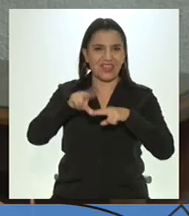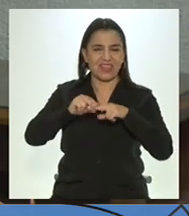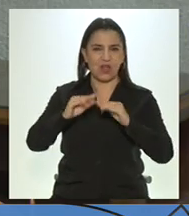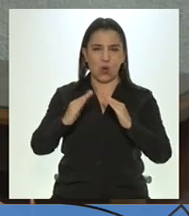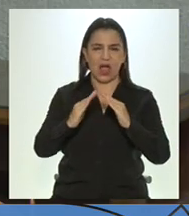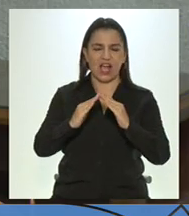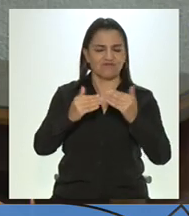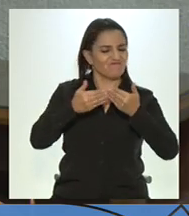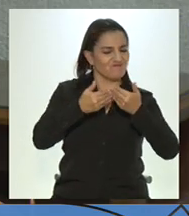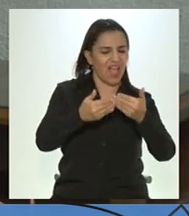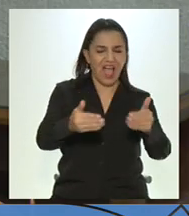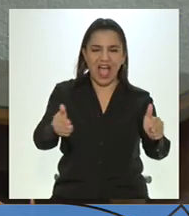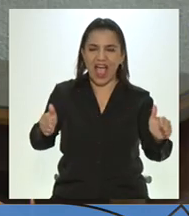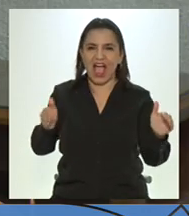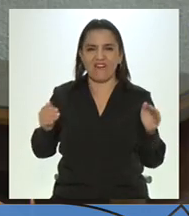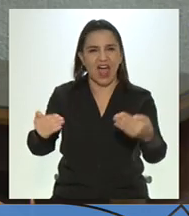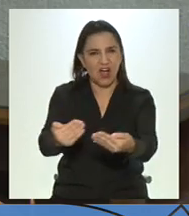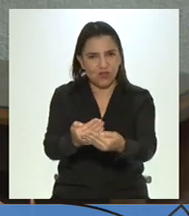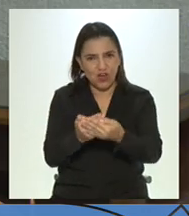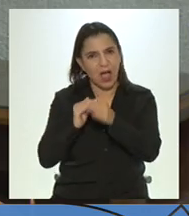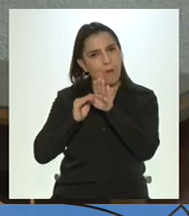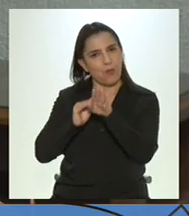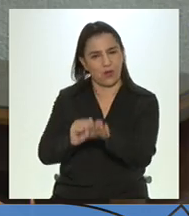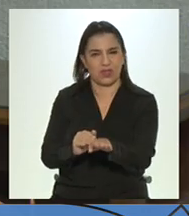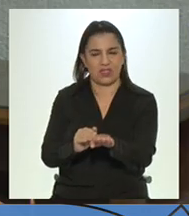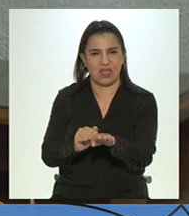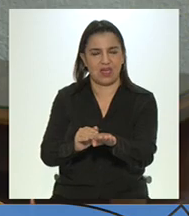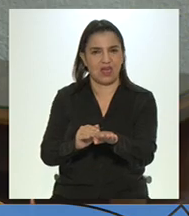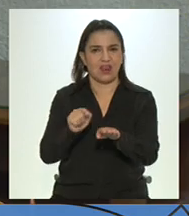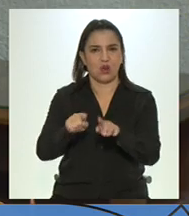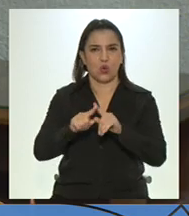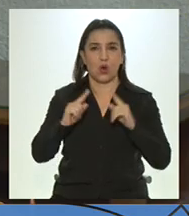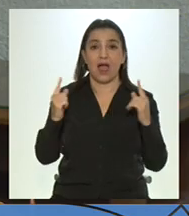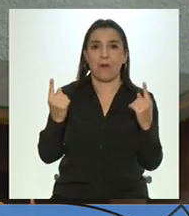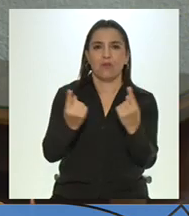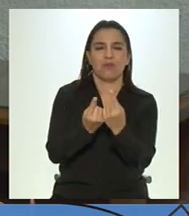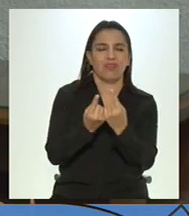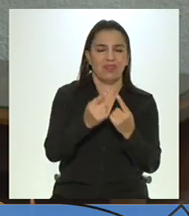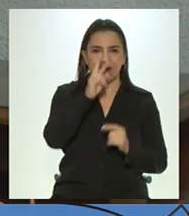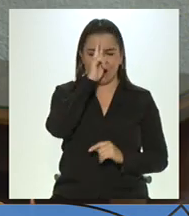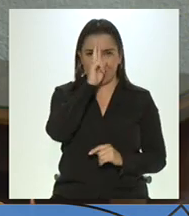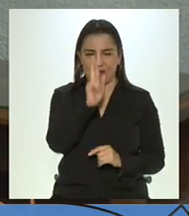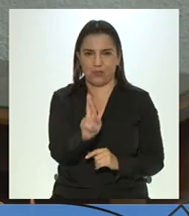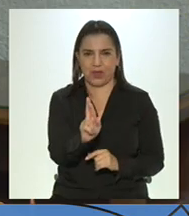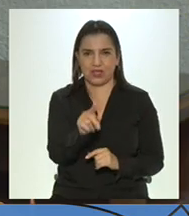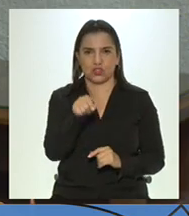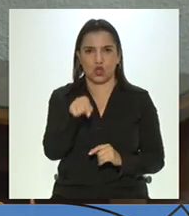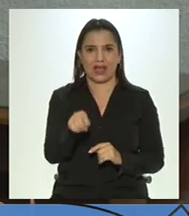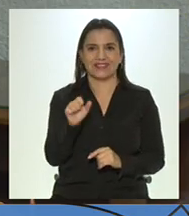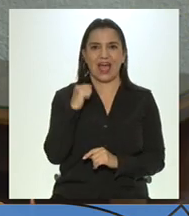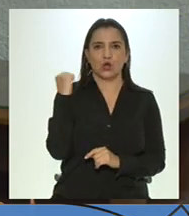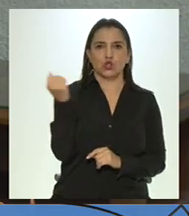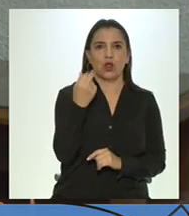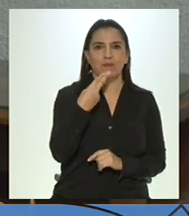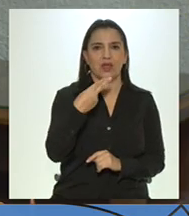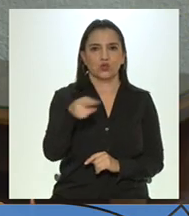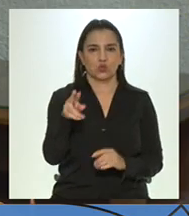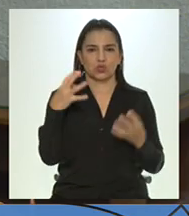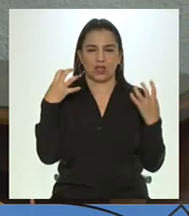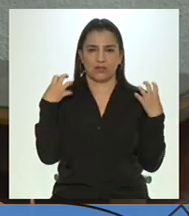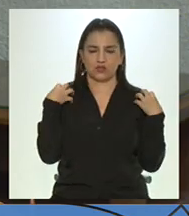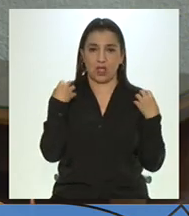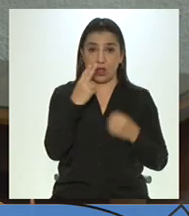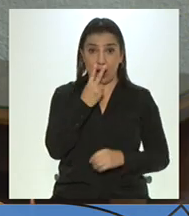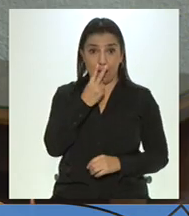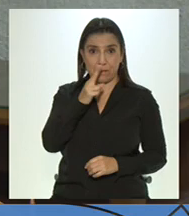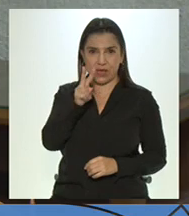abren para brindarles acogida y apoyo en un ambiente de respeto hacia la investidura y autonomía de sus cargos y con la mirada